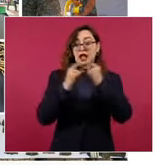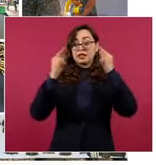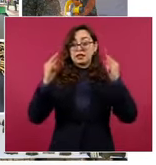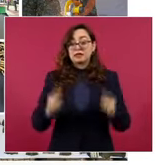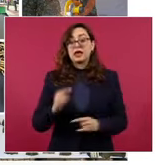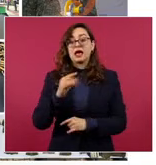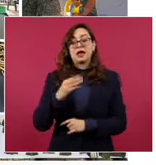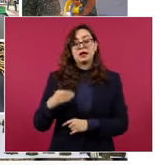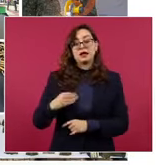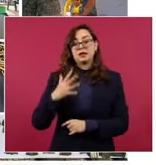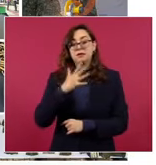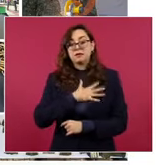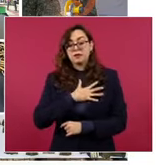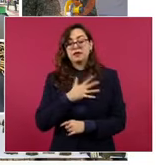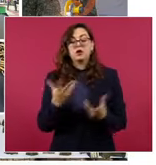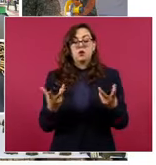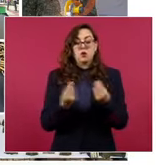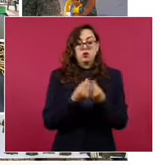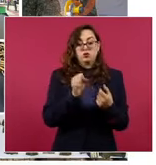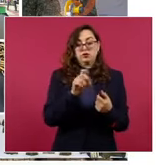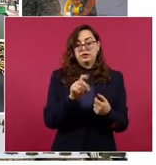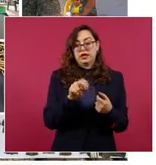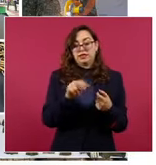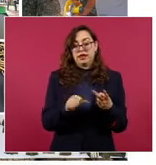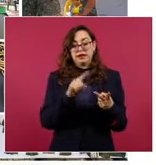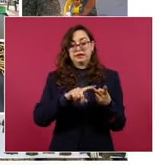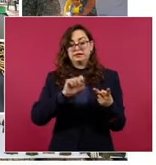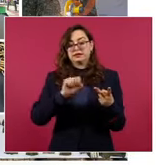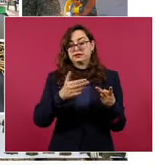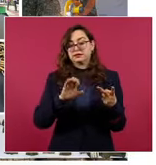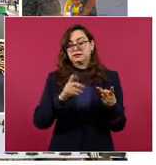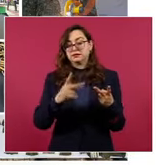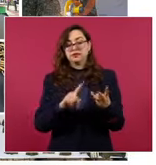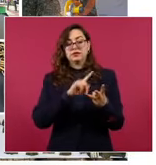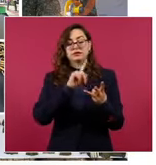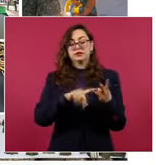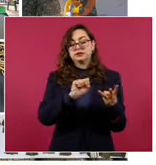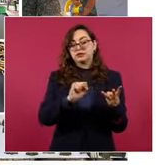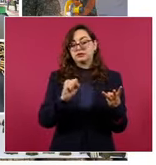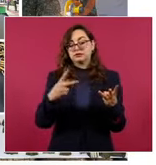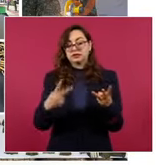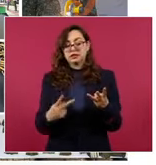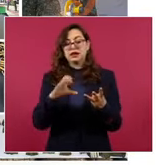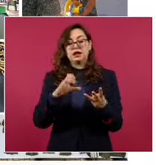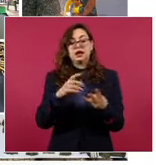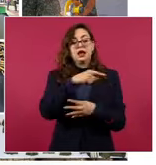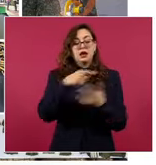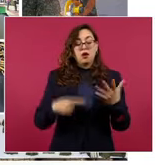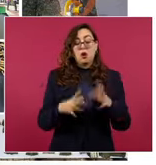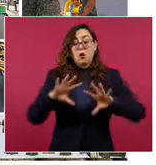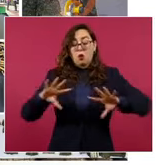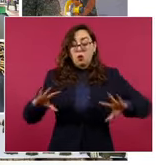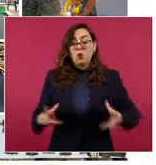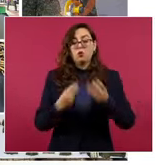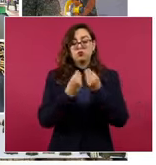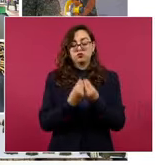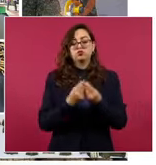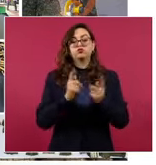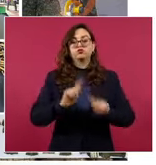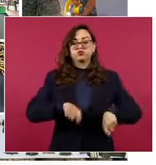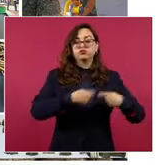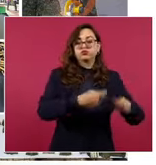la Secretaría de la Defensa Nacional, la Secretaría de Hacienda y la Secretaría de la Función Pública nos ha permitido al momento entregar